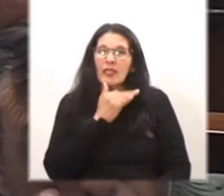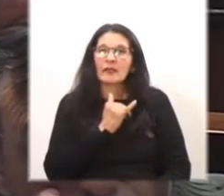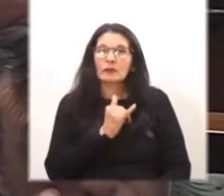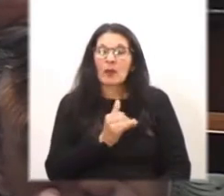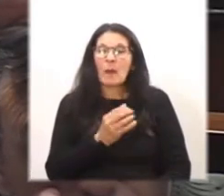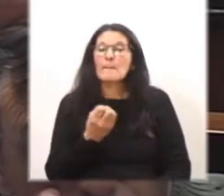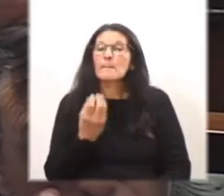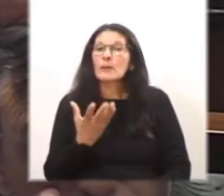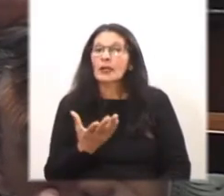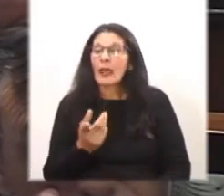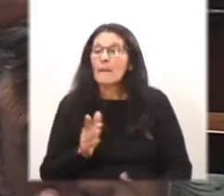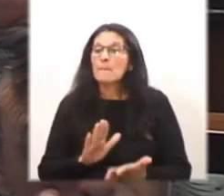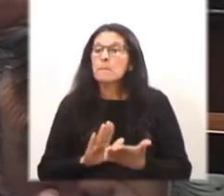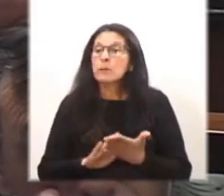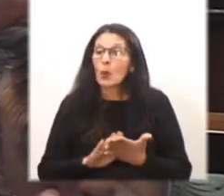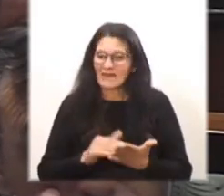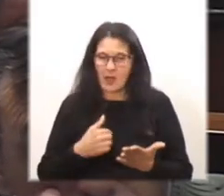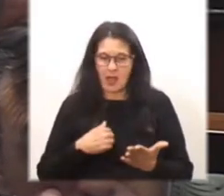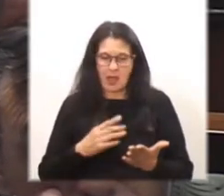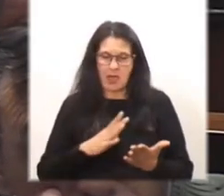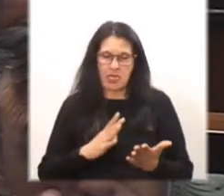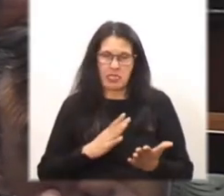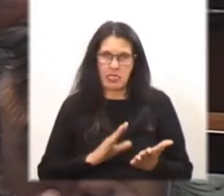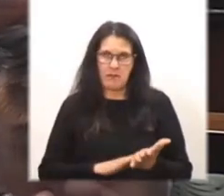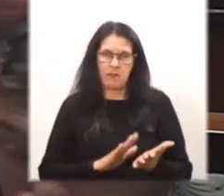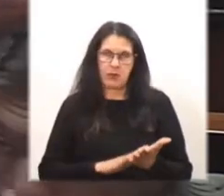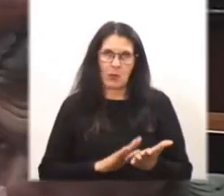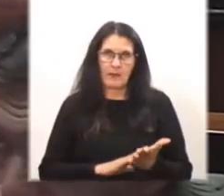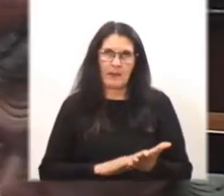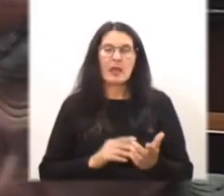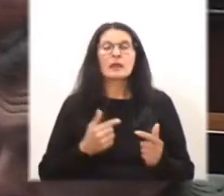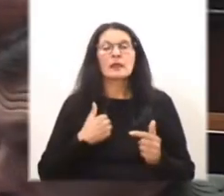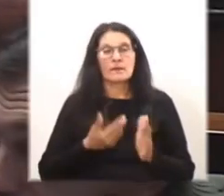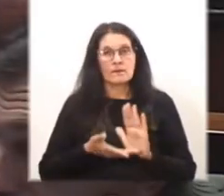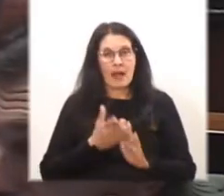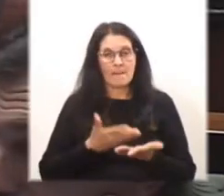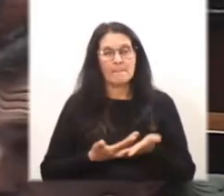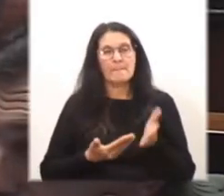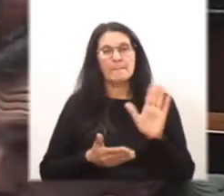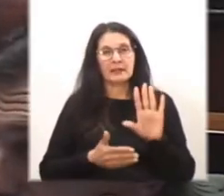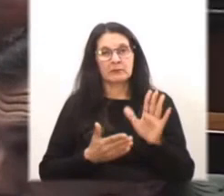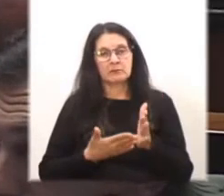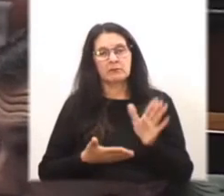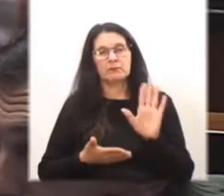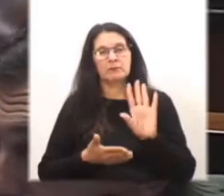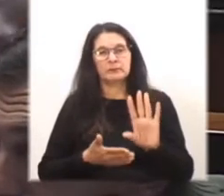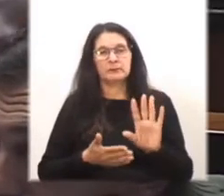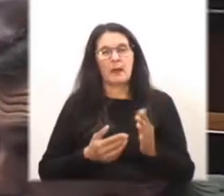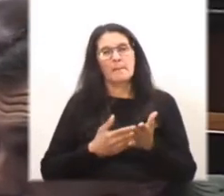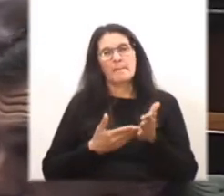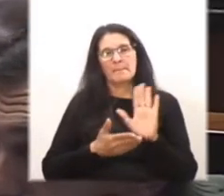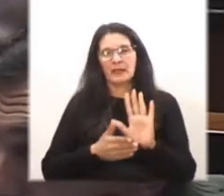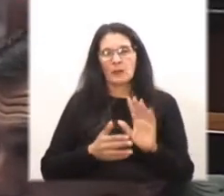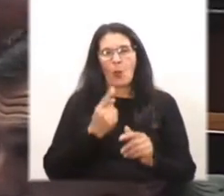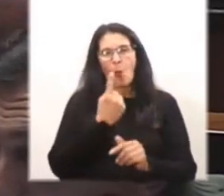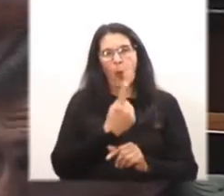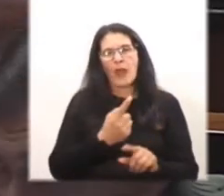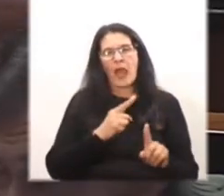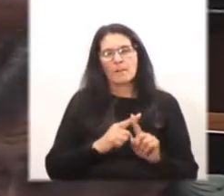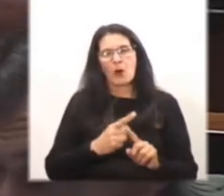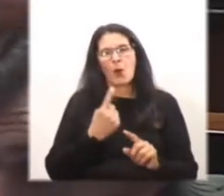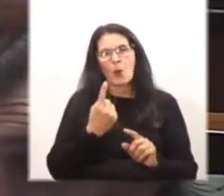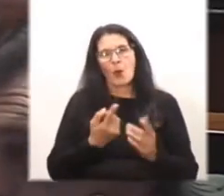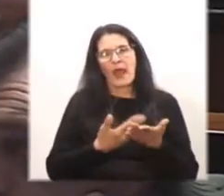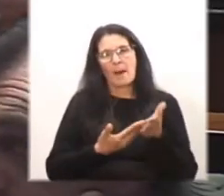Porque pruebas las tenemos y las vamos a presentar todas, una a una, de lo que hemos